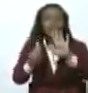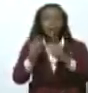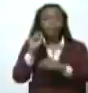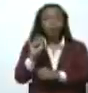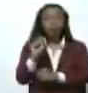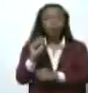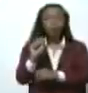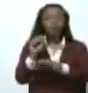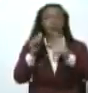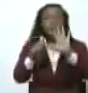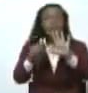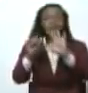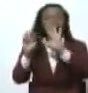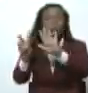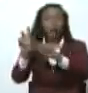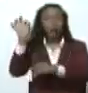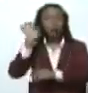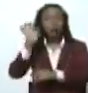36.67%.